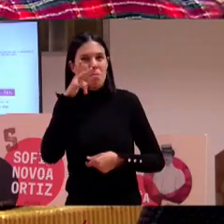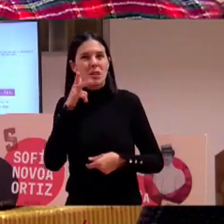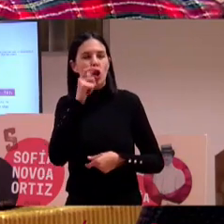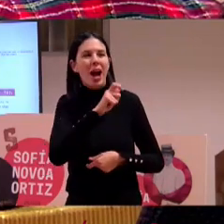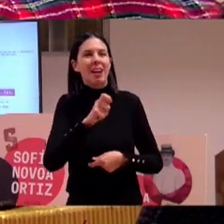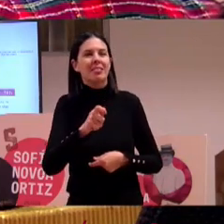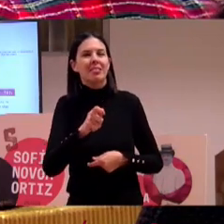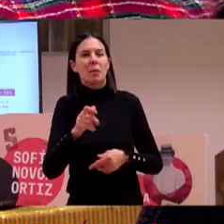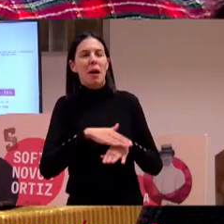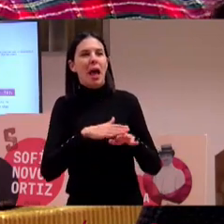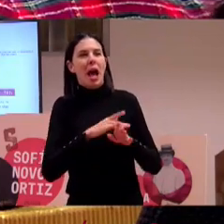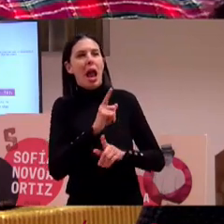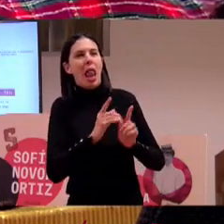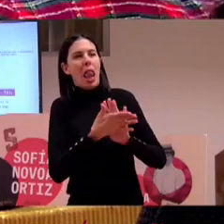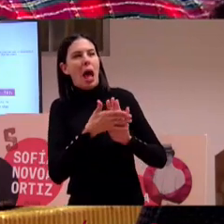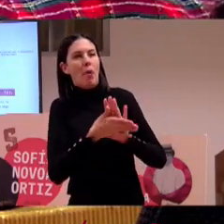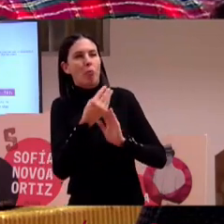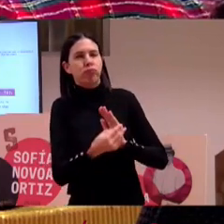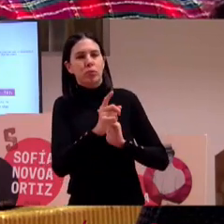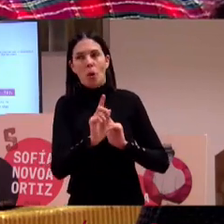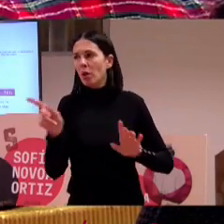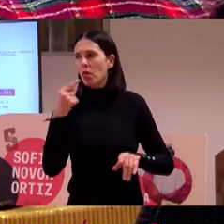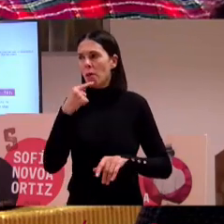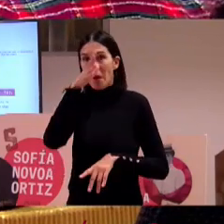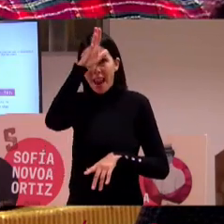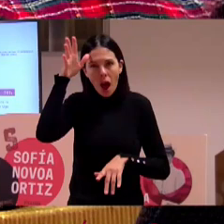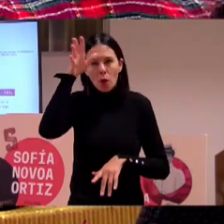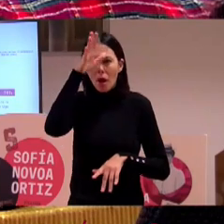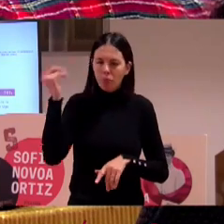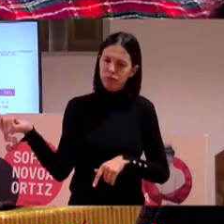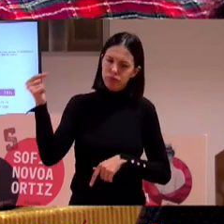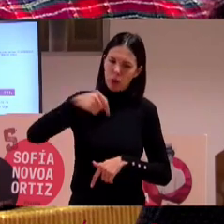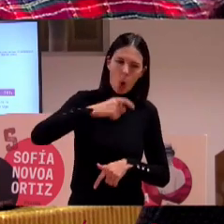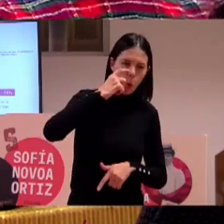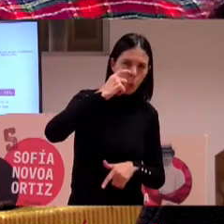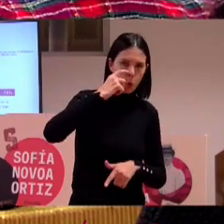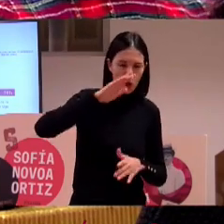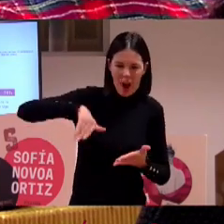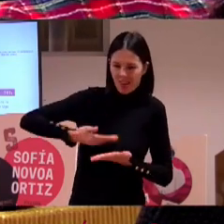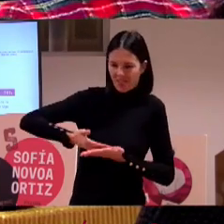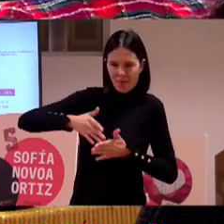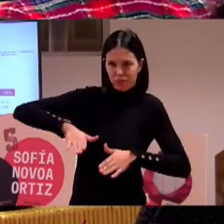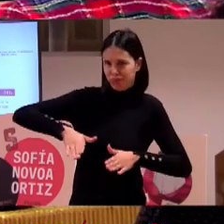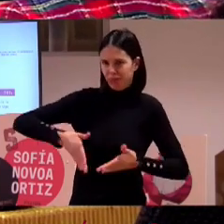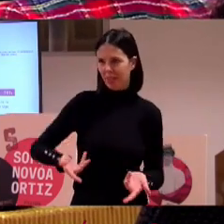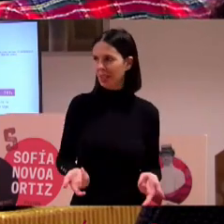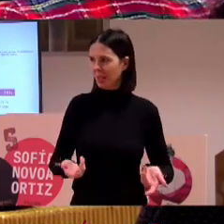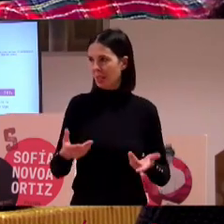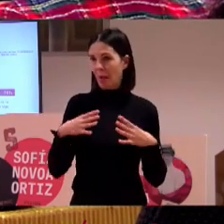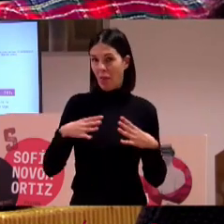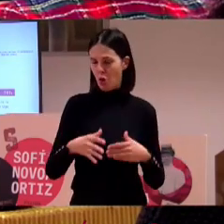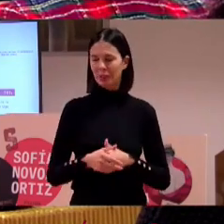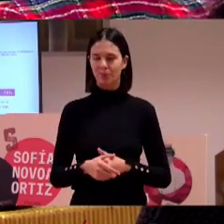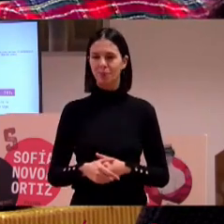Sí. Pero todos os veranos se plantaba, sí, aquí en junio e se quedaba. No,